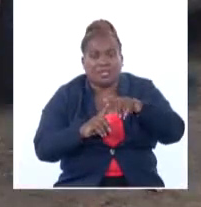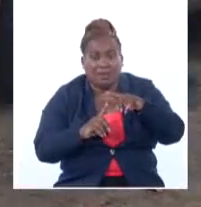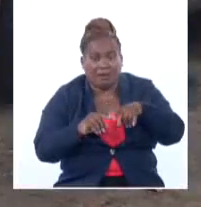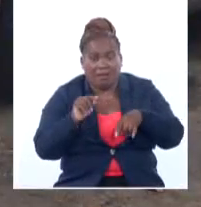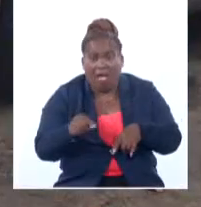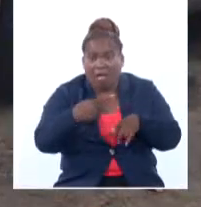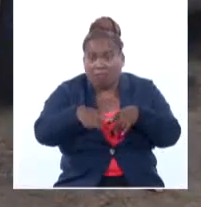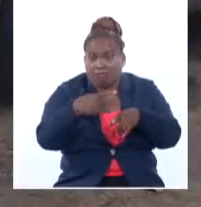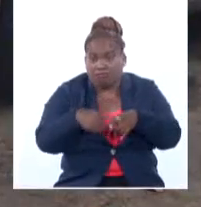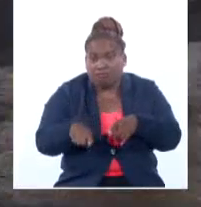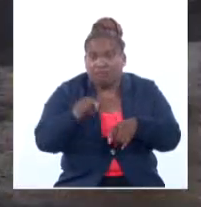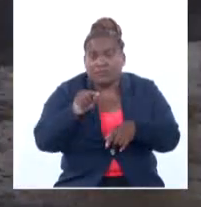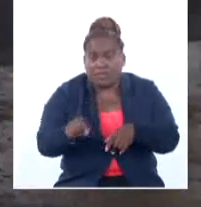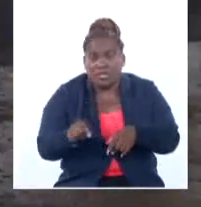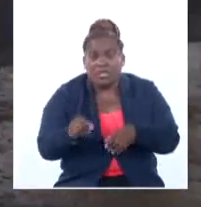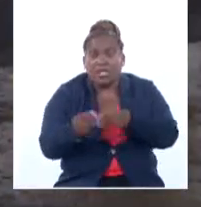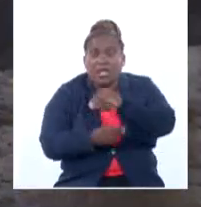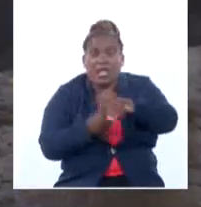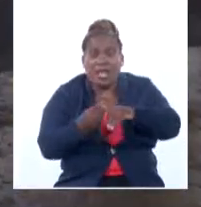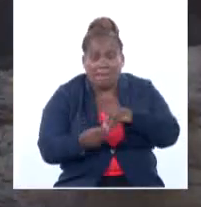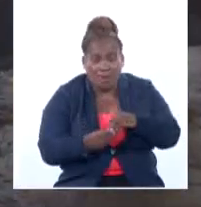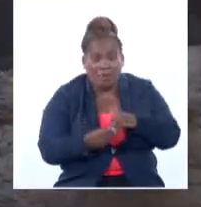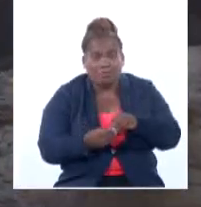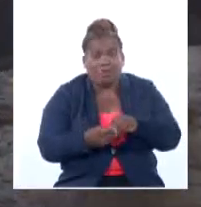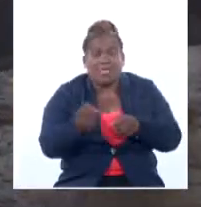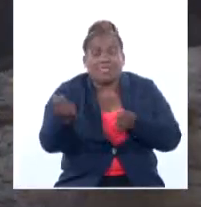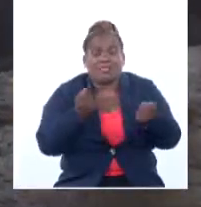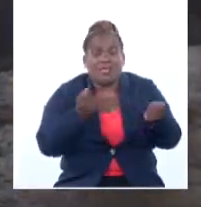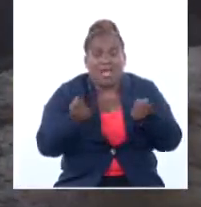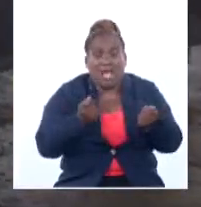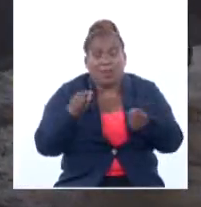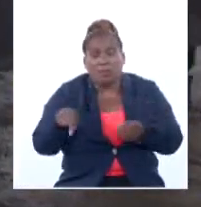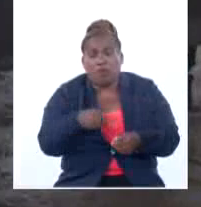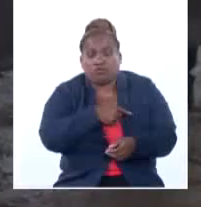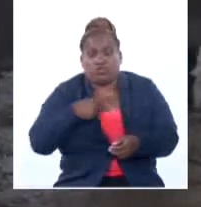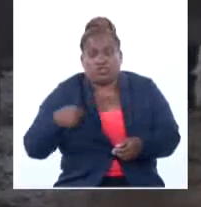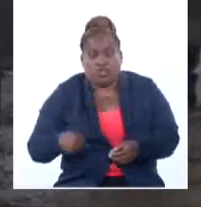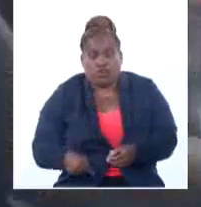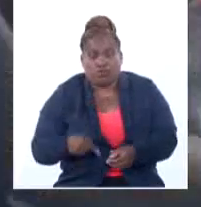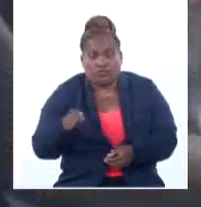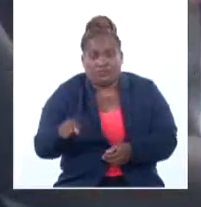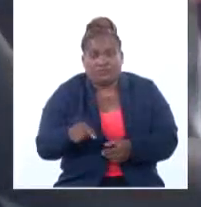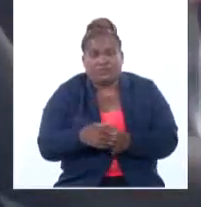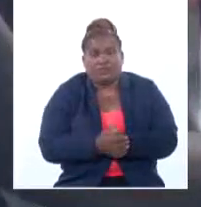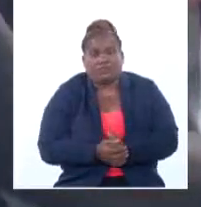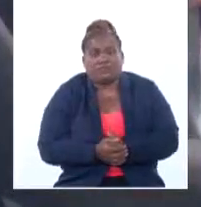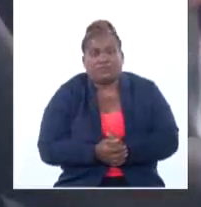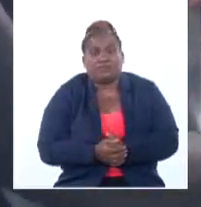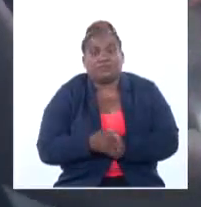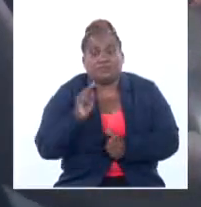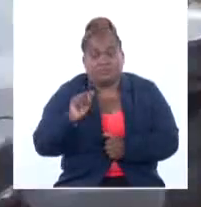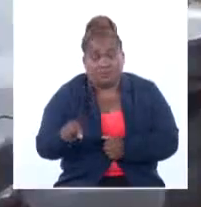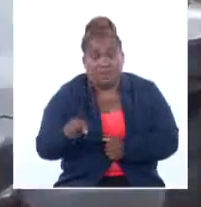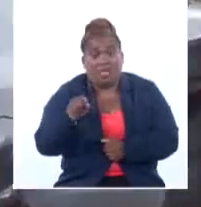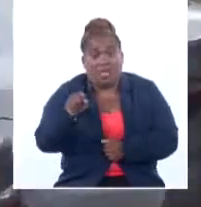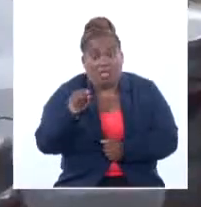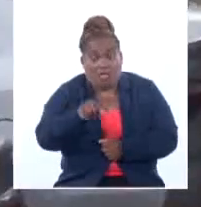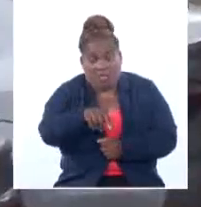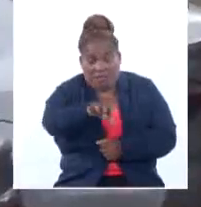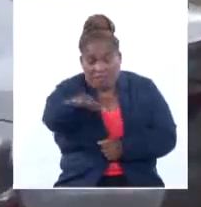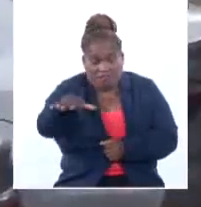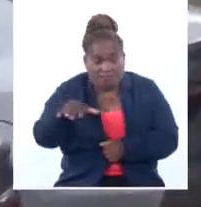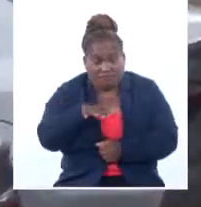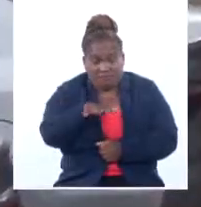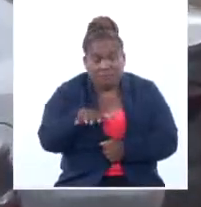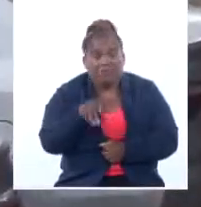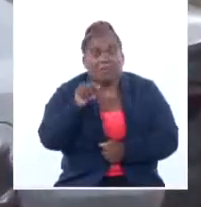con autos Dongfeng chinos y la satisfacción de los clientes, que marcha a un 92% en una entidad que incide en la